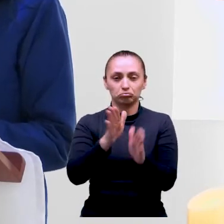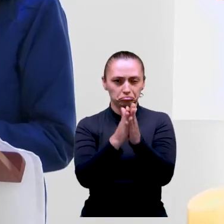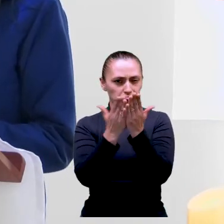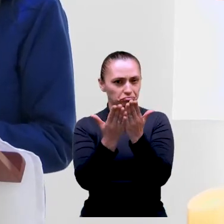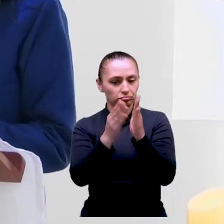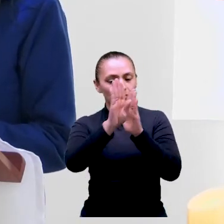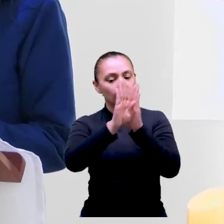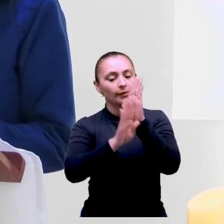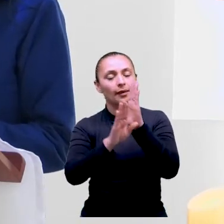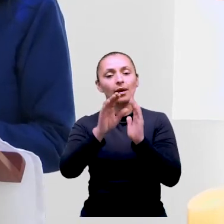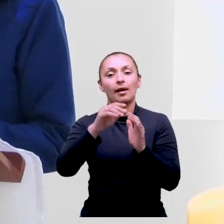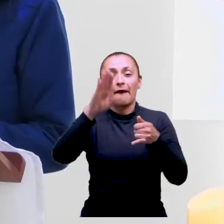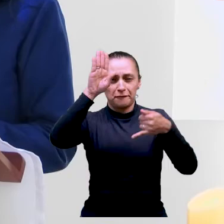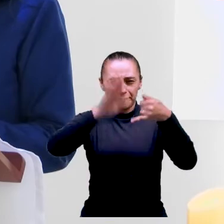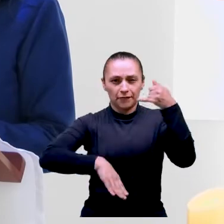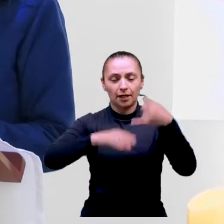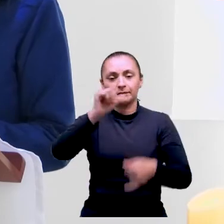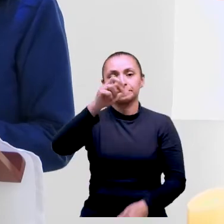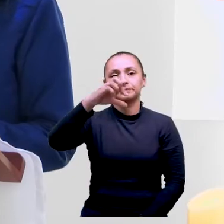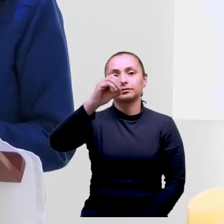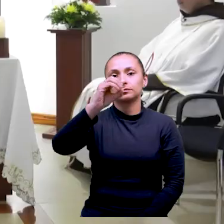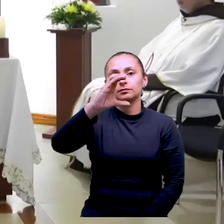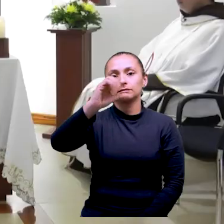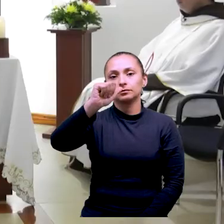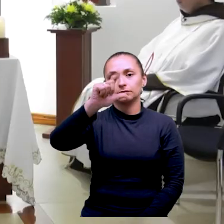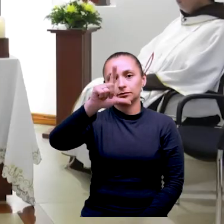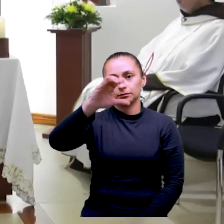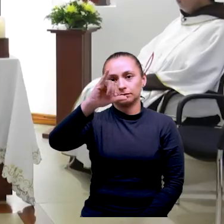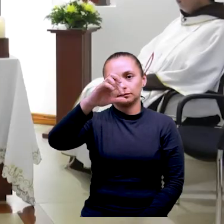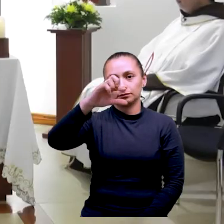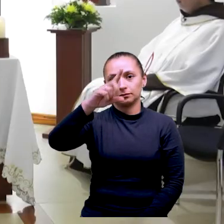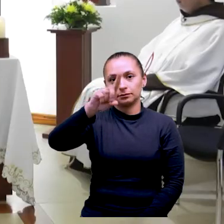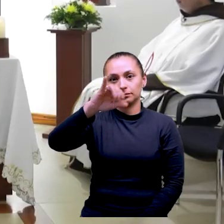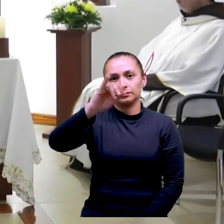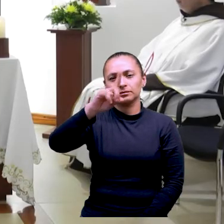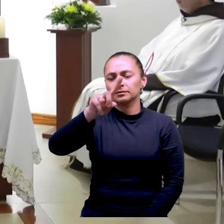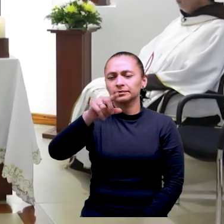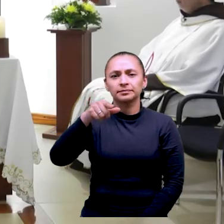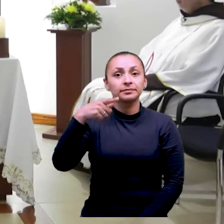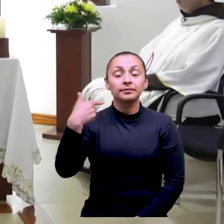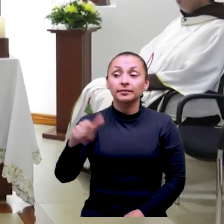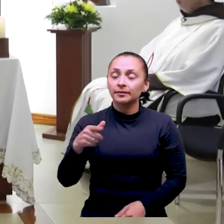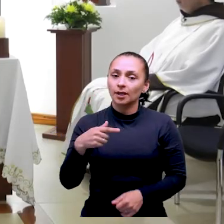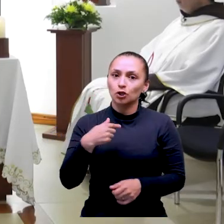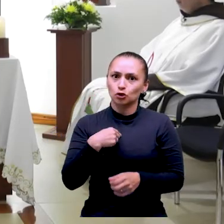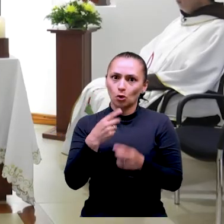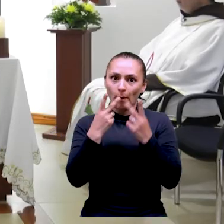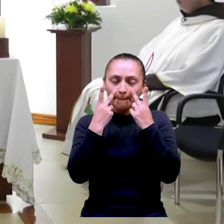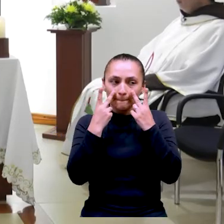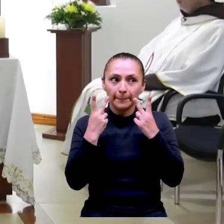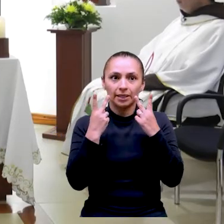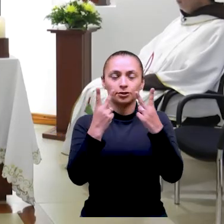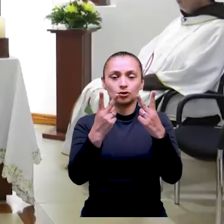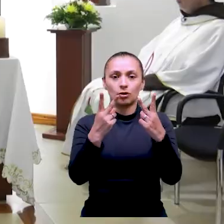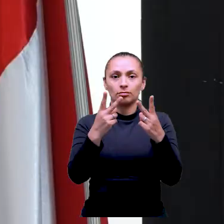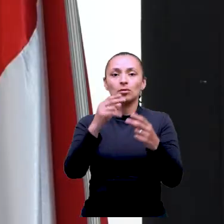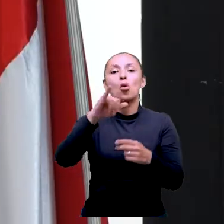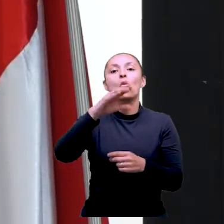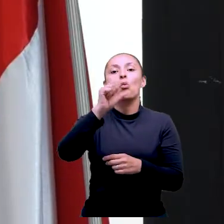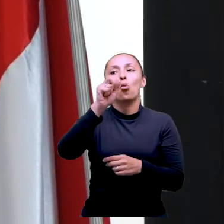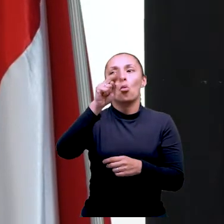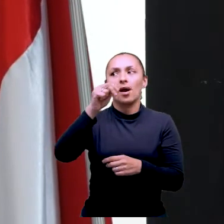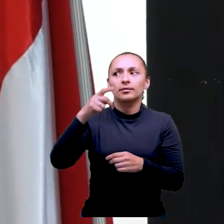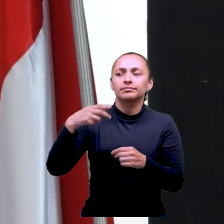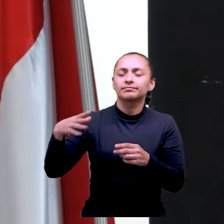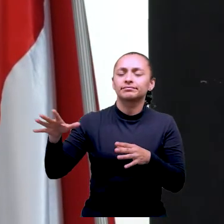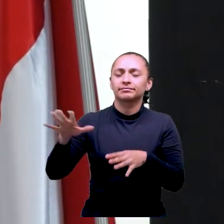lectura del libro del apocalipsis visión que tuvo joel el espíritu se apoderó